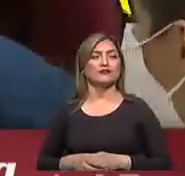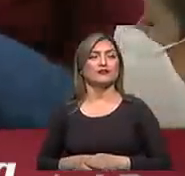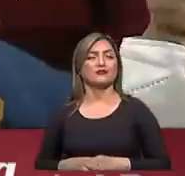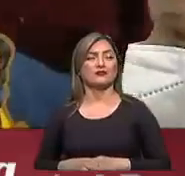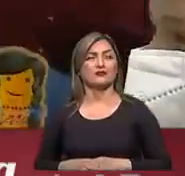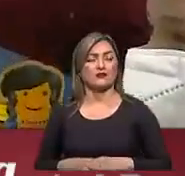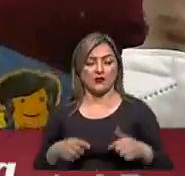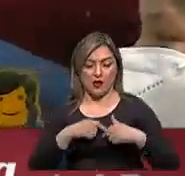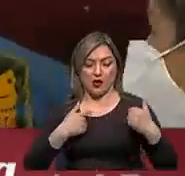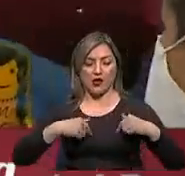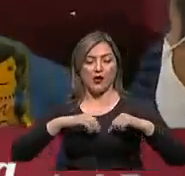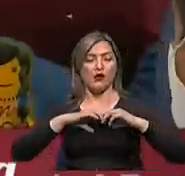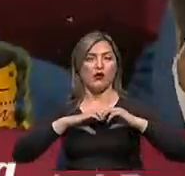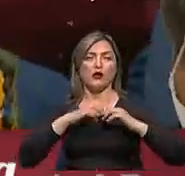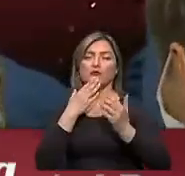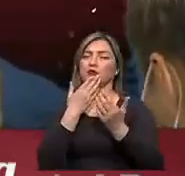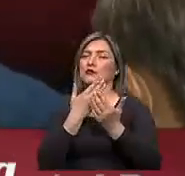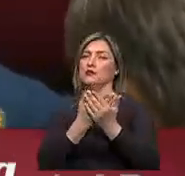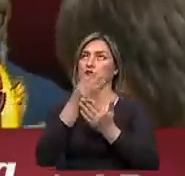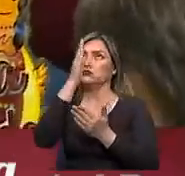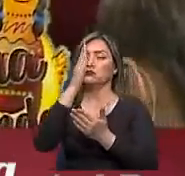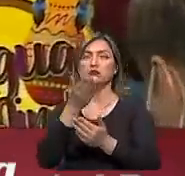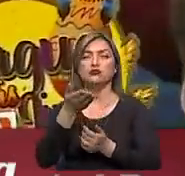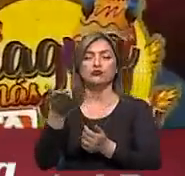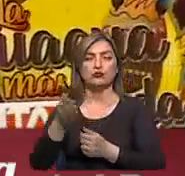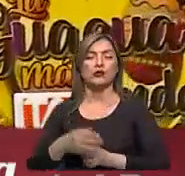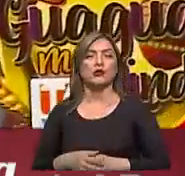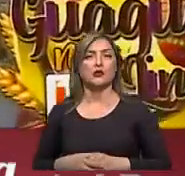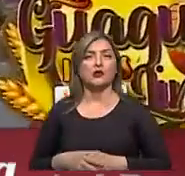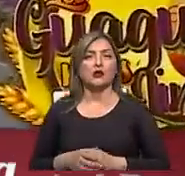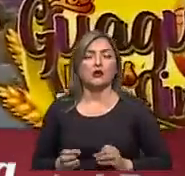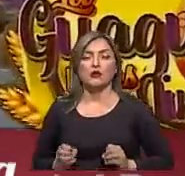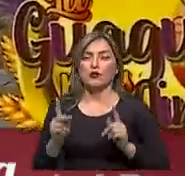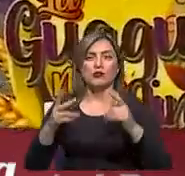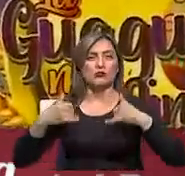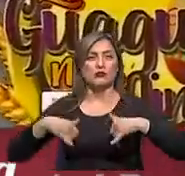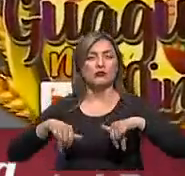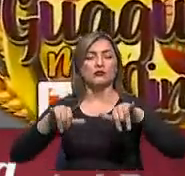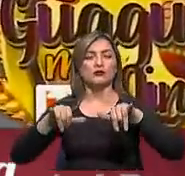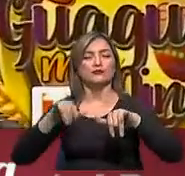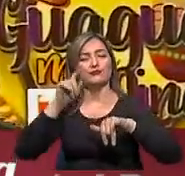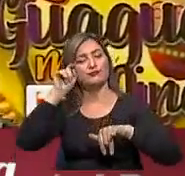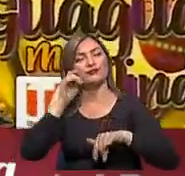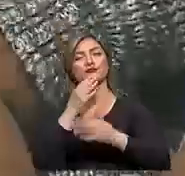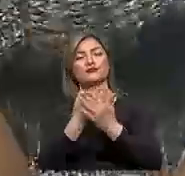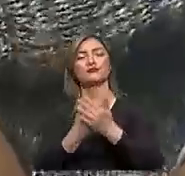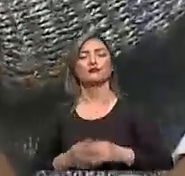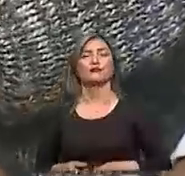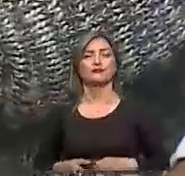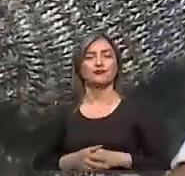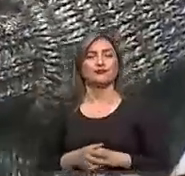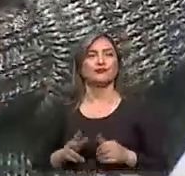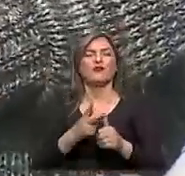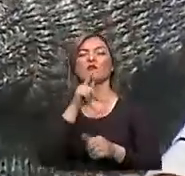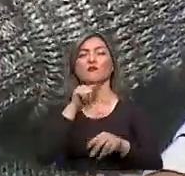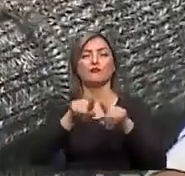Llevando en mi corazón y gracias a Dios y a ustedes porque me dan la oportunidad de recibir este lindo recuerdo. Muchas gracias. El segundo